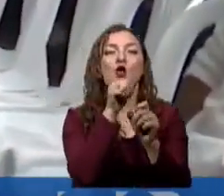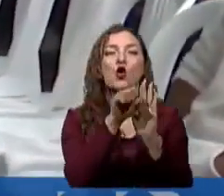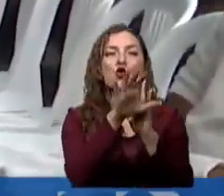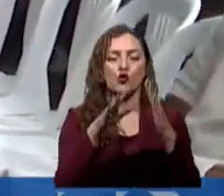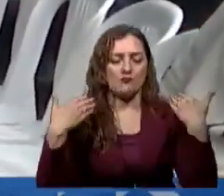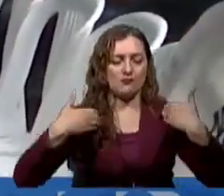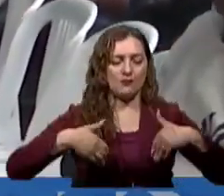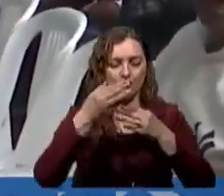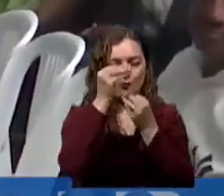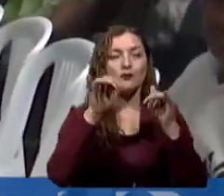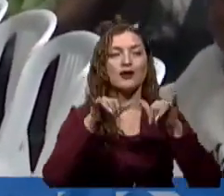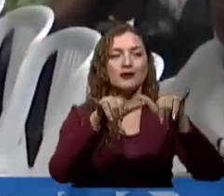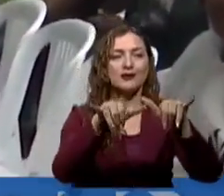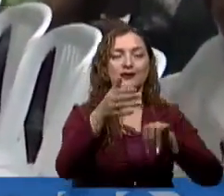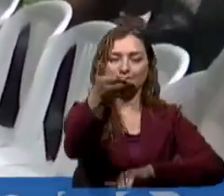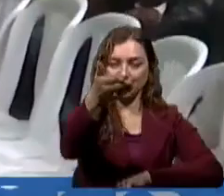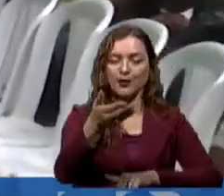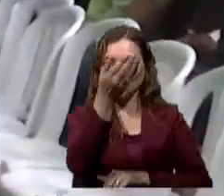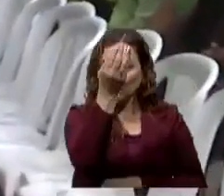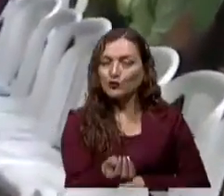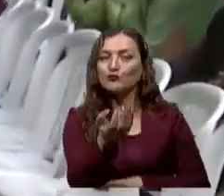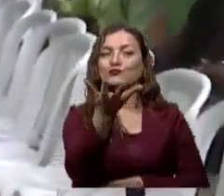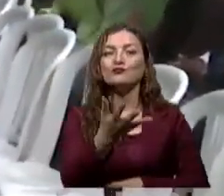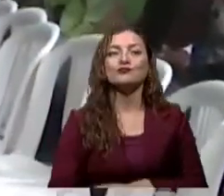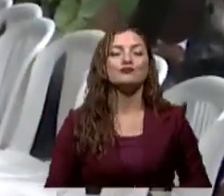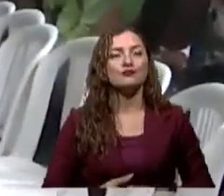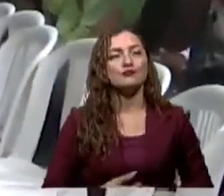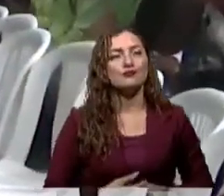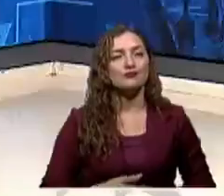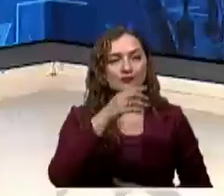información que les tenemos. Volvemos con ustedes de estudios. Muy buenos días. Buenos días, Nati. Muchísimas